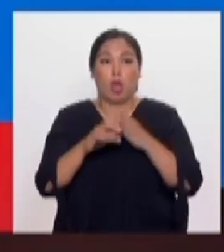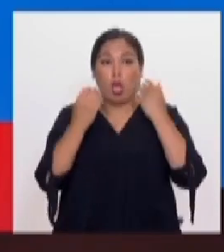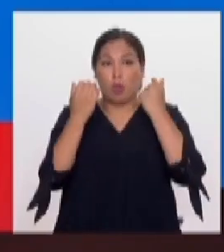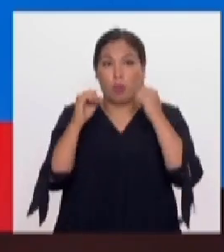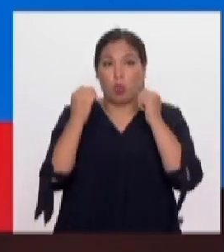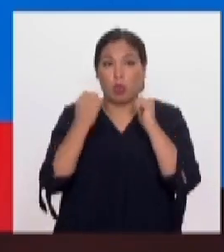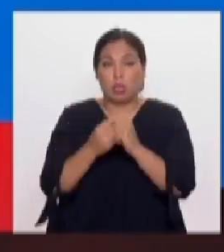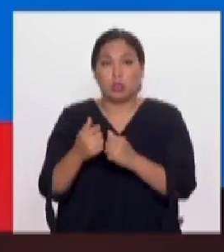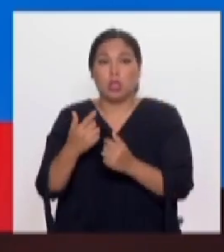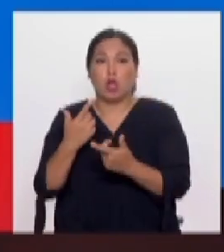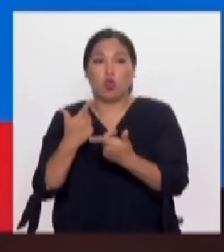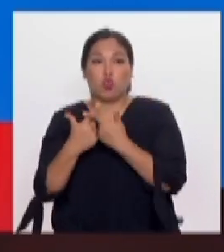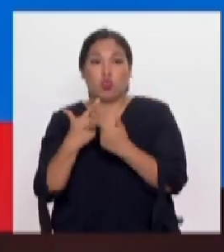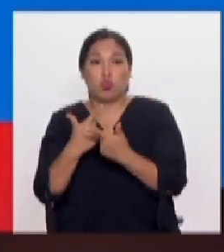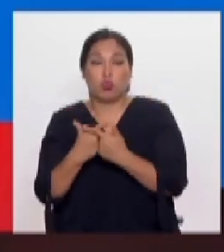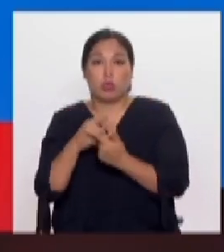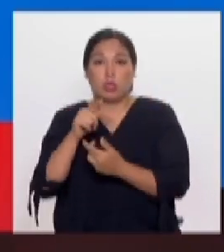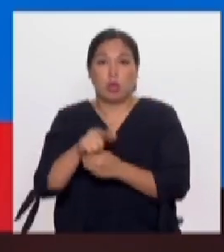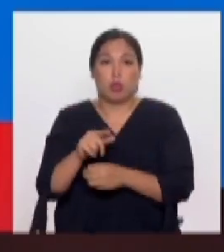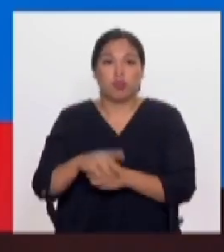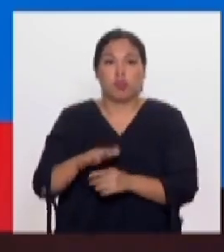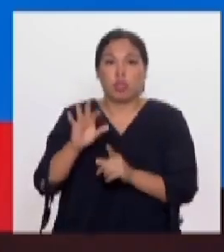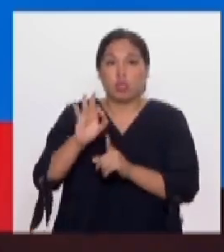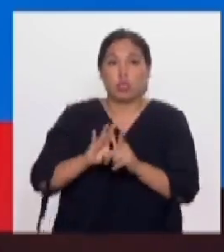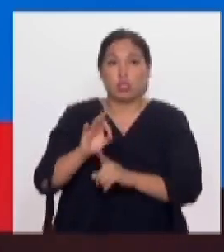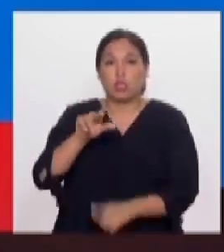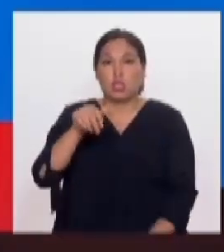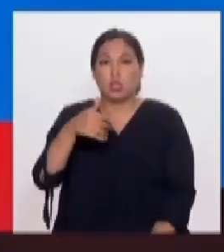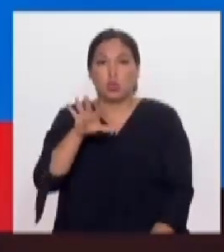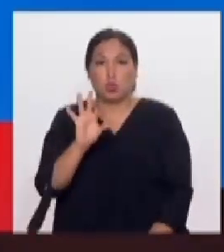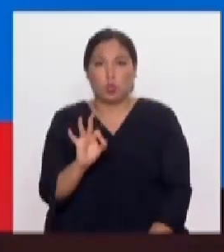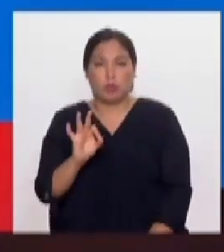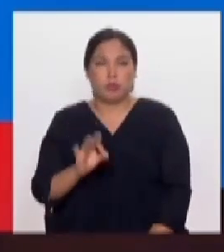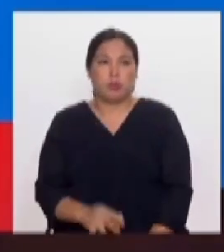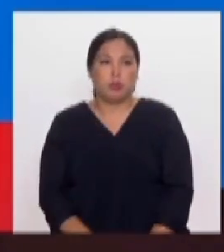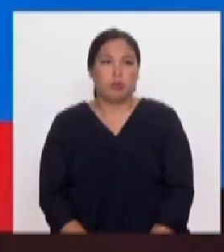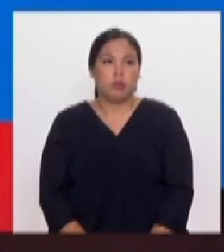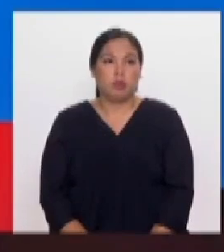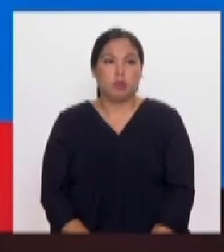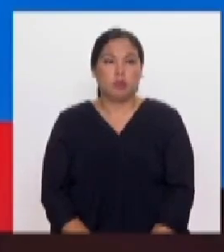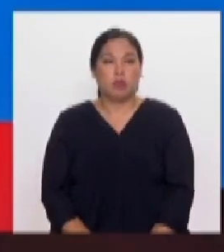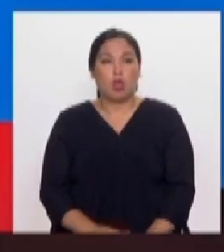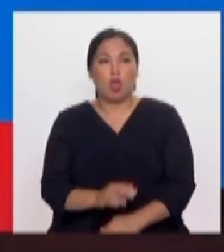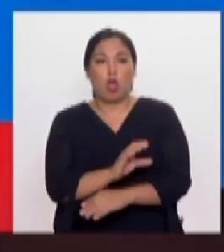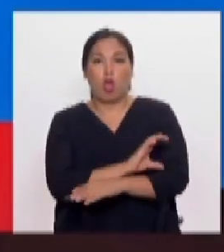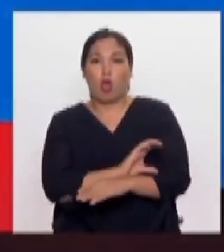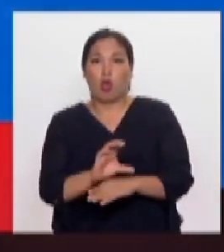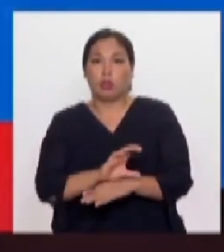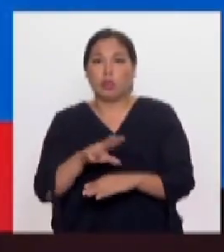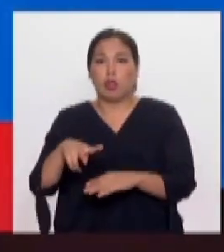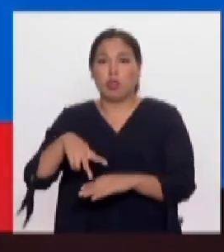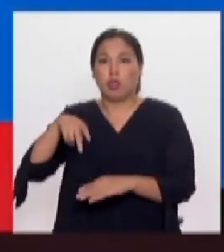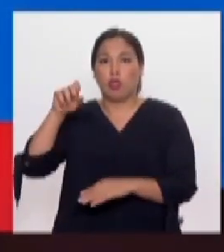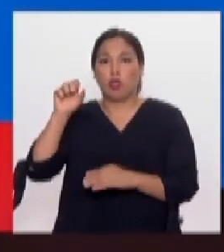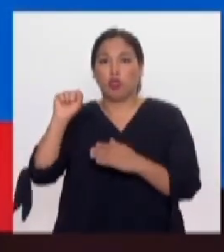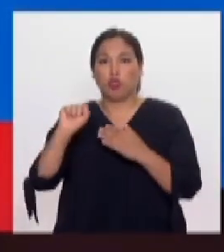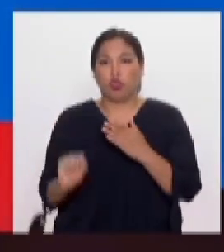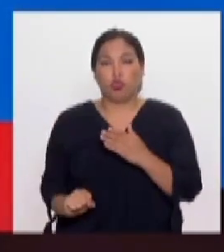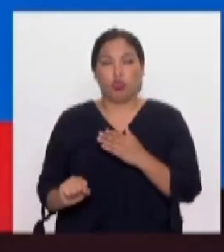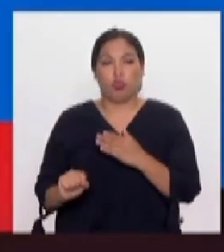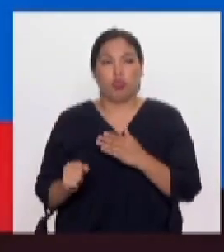valores cercanos a los 19 grados. Si vamos a un panorama nacional, vemos que sectores de la costa norte y sur presentan